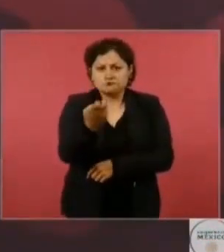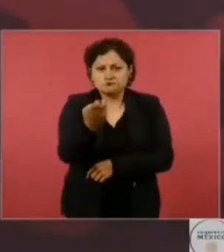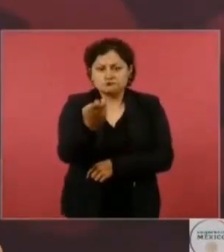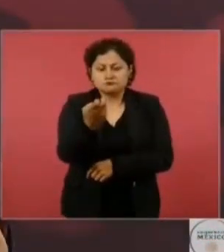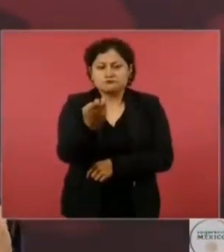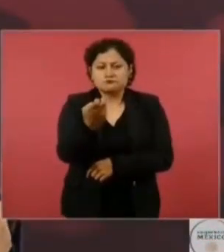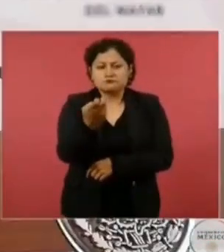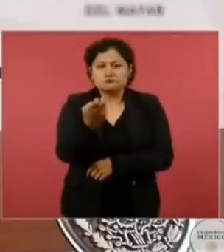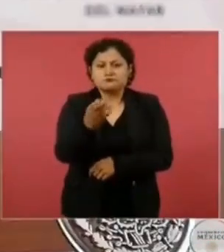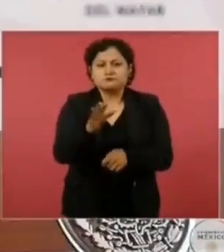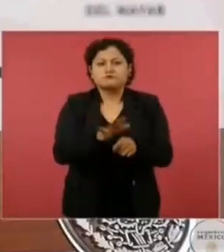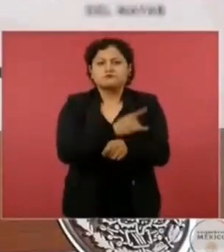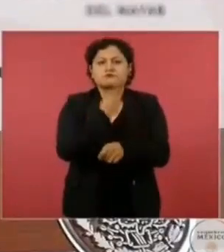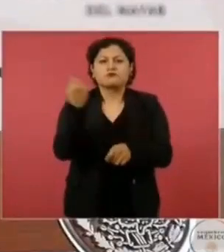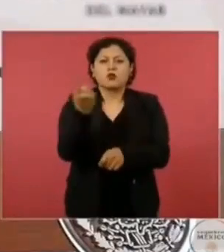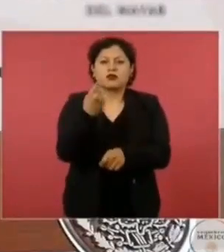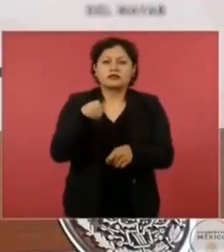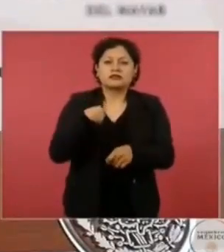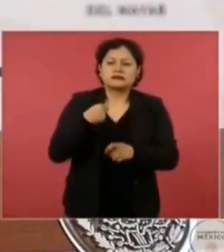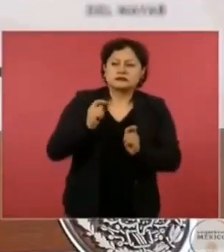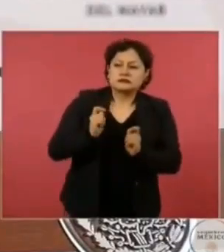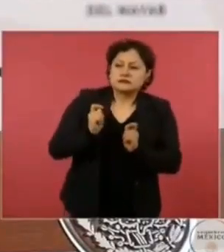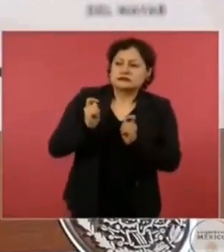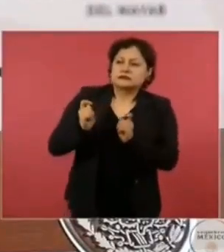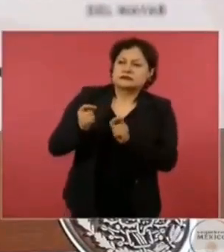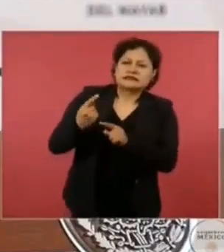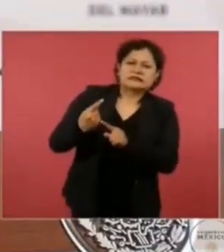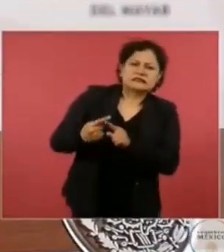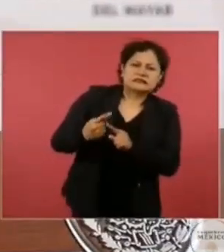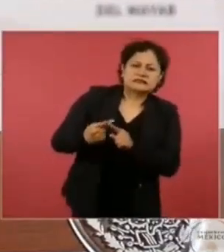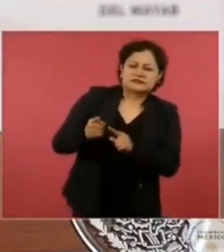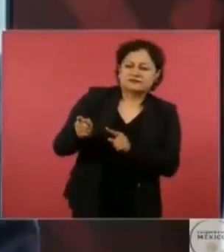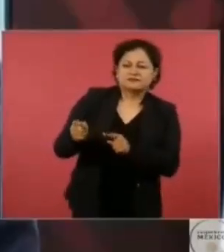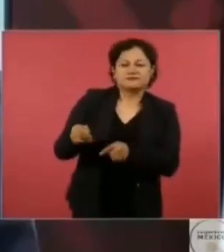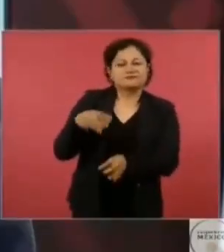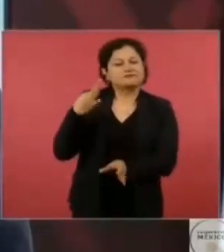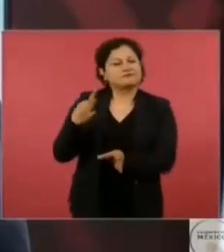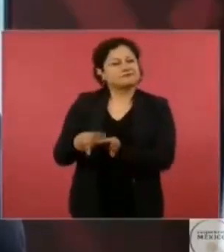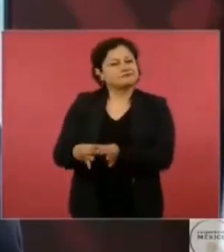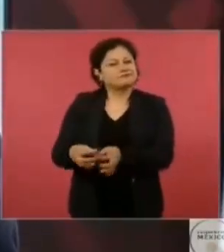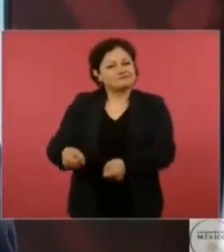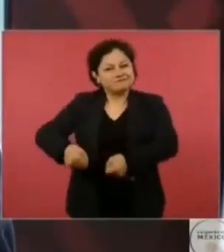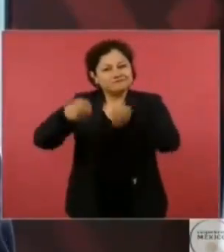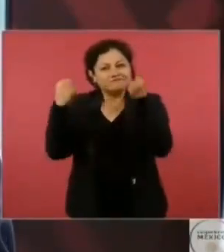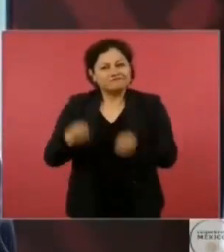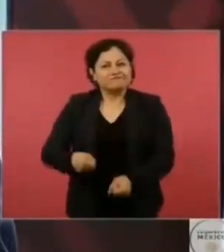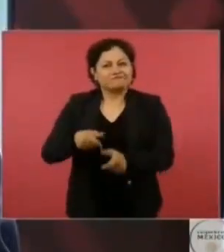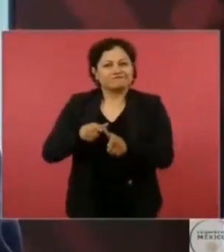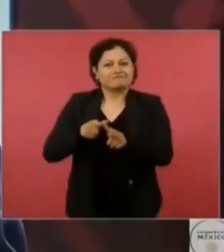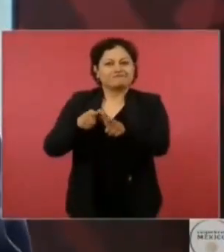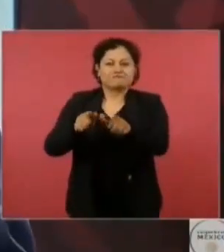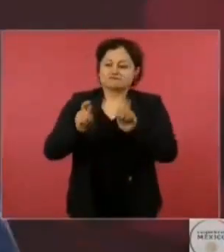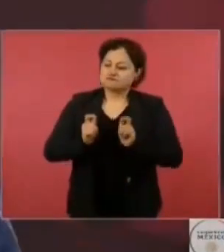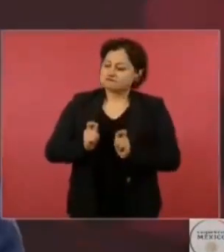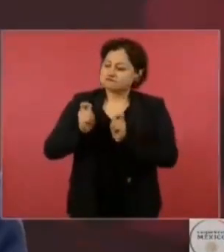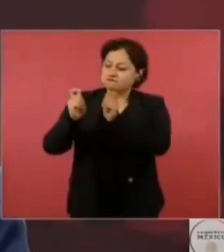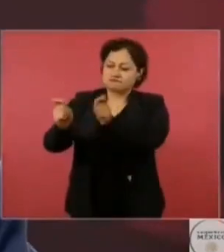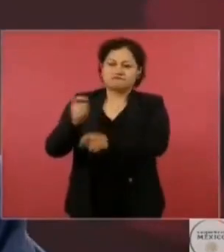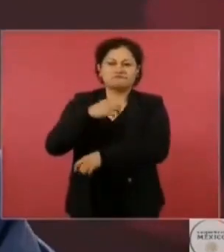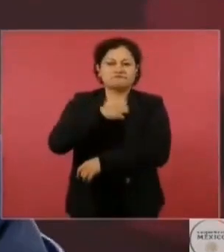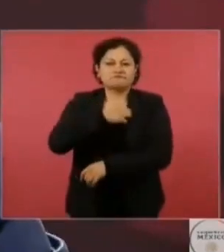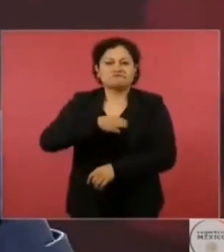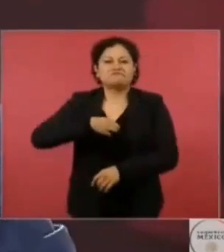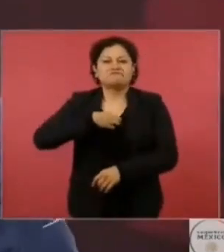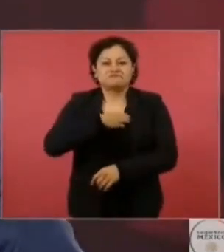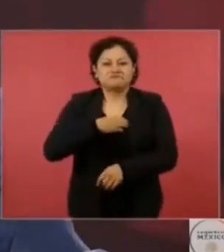dineros de Xochitl Gálvez, de cómo se hizo millonaria al amparo del poder público. Entonces,